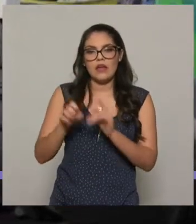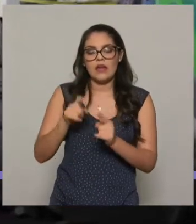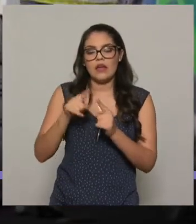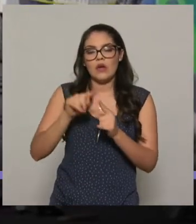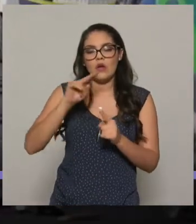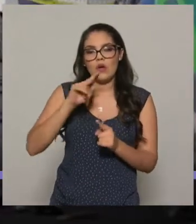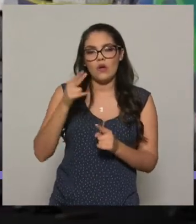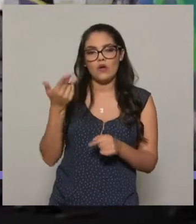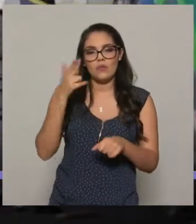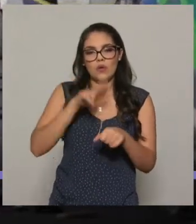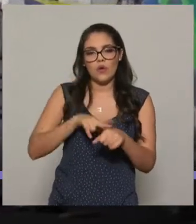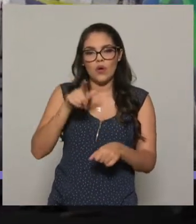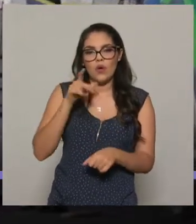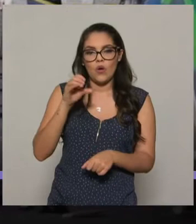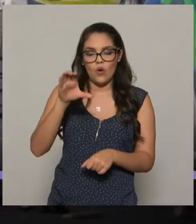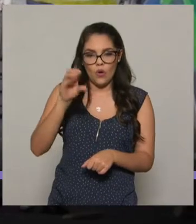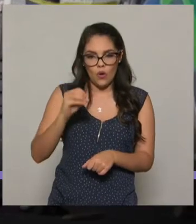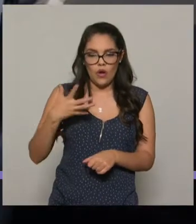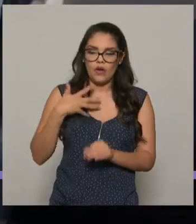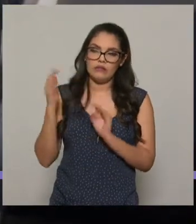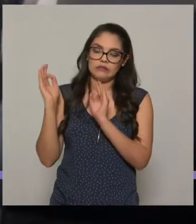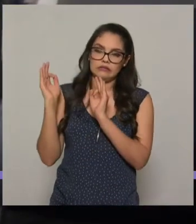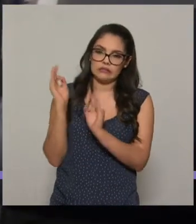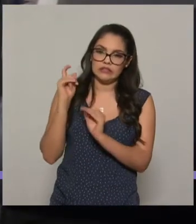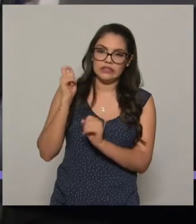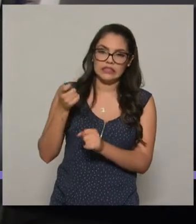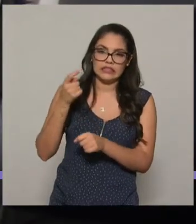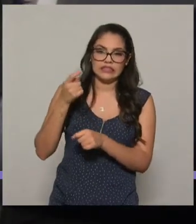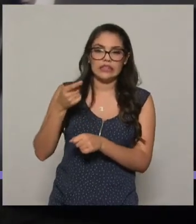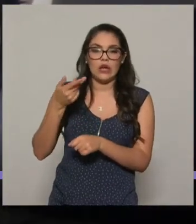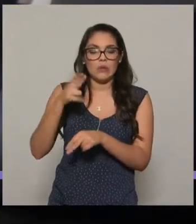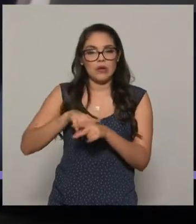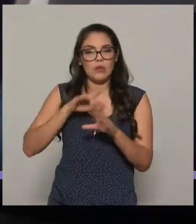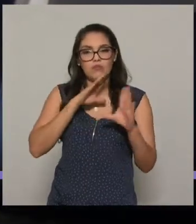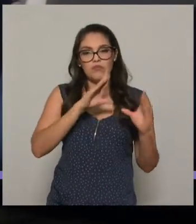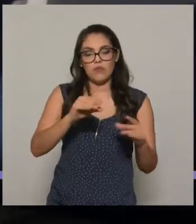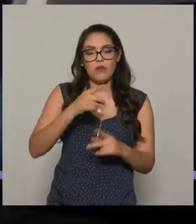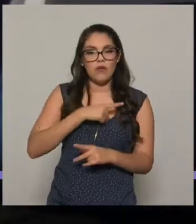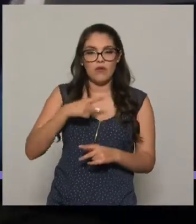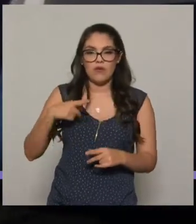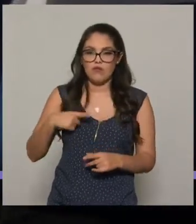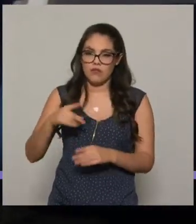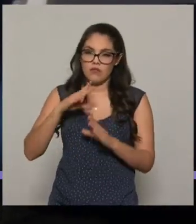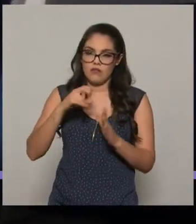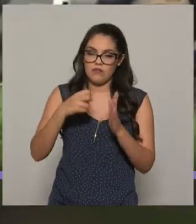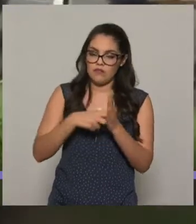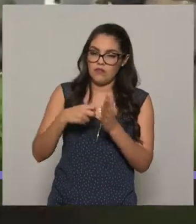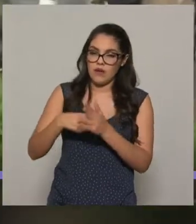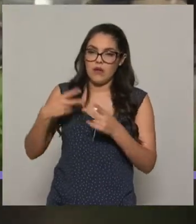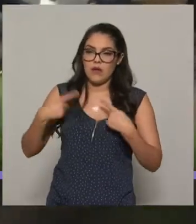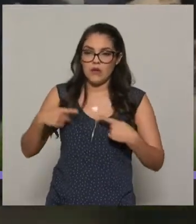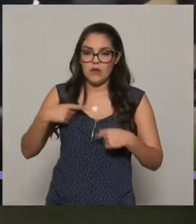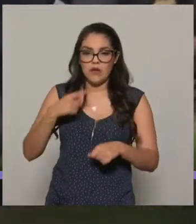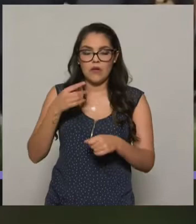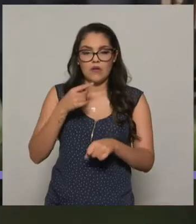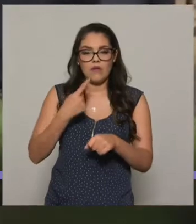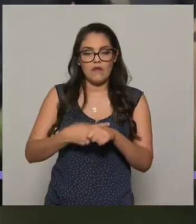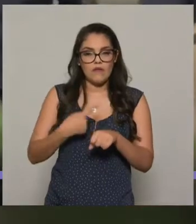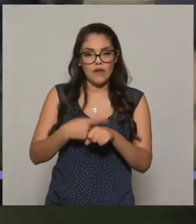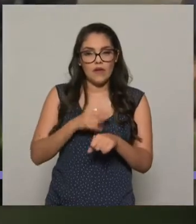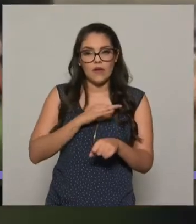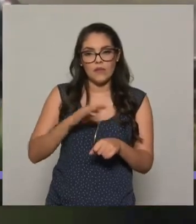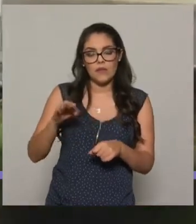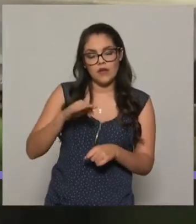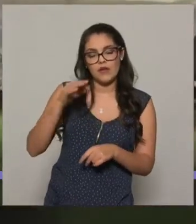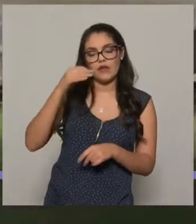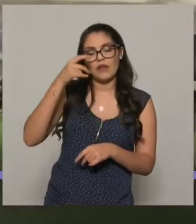hospital de Joco, que nos queda aquí cerca, que son hospitales que están capacitados para atender a pacientes que tienen traumatismos, no sé,